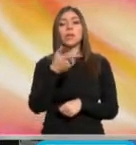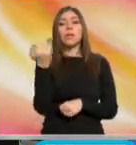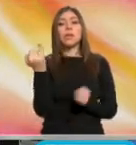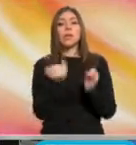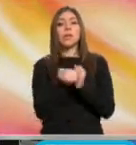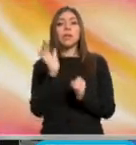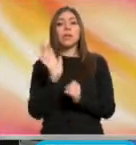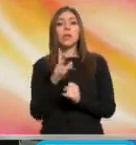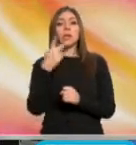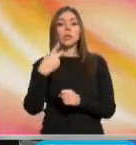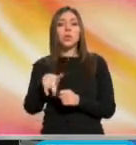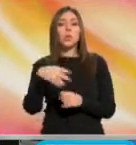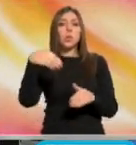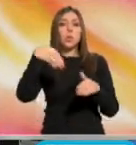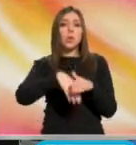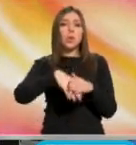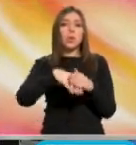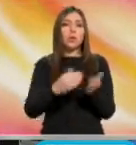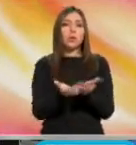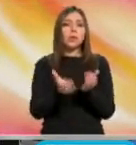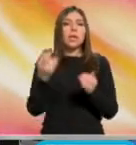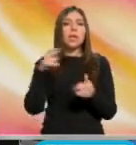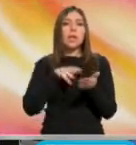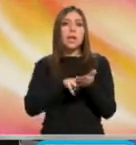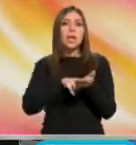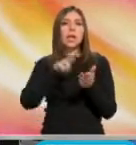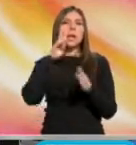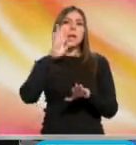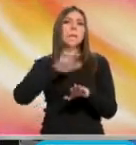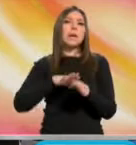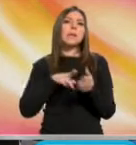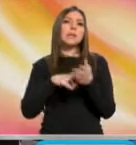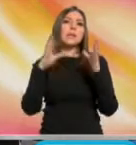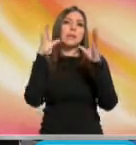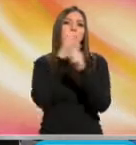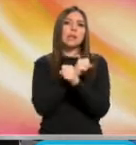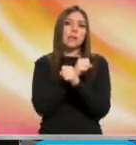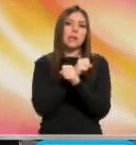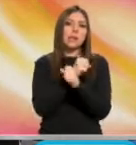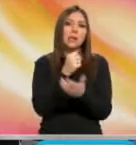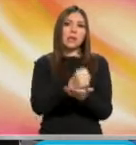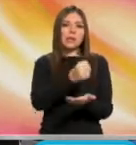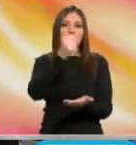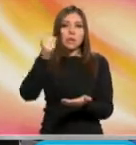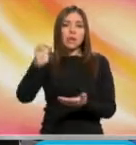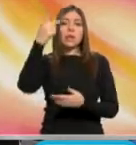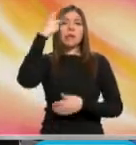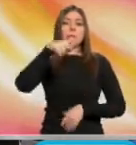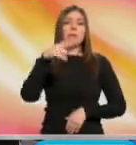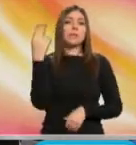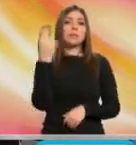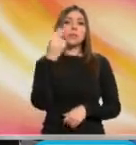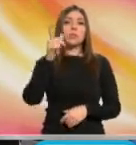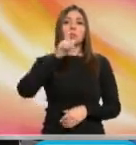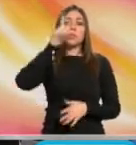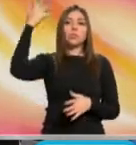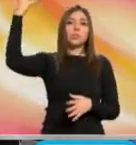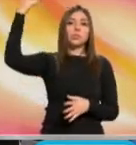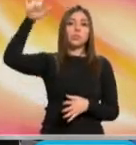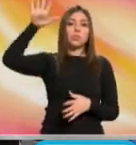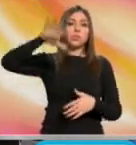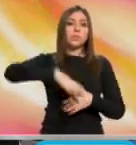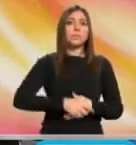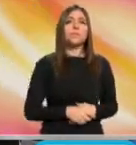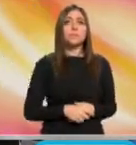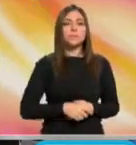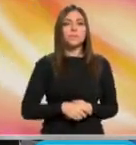también la bolsita, Ajá. que idealmente tendría que haber sido negra, se veía más negra cuando la saqué que ahora con toda la luz, pero Hay que sacarlo a la luz del sol, entonces.